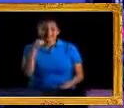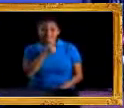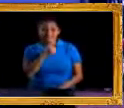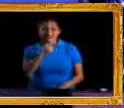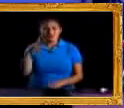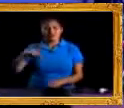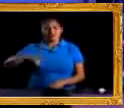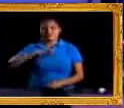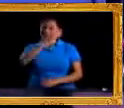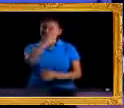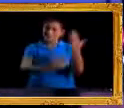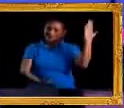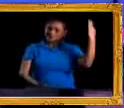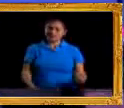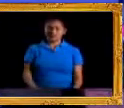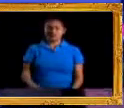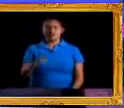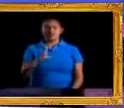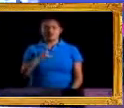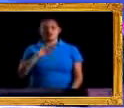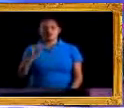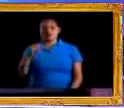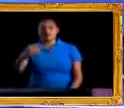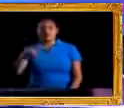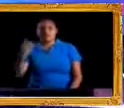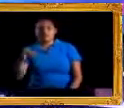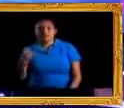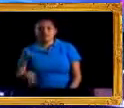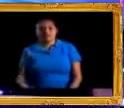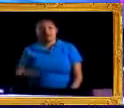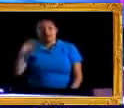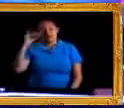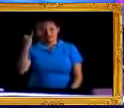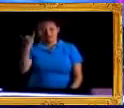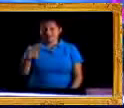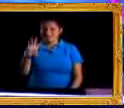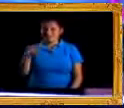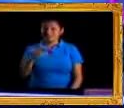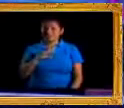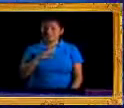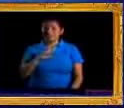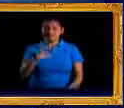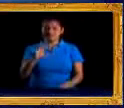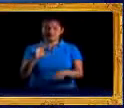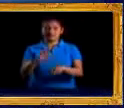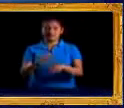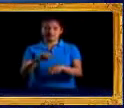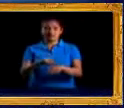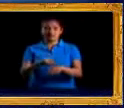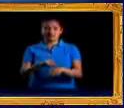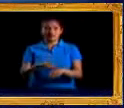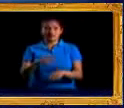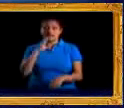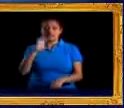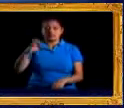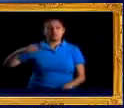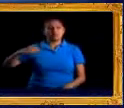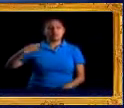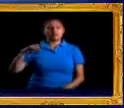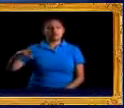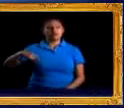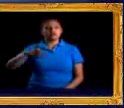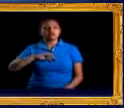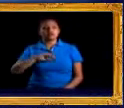Tengo que apurarme, hermano, porque, Dios mío, aquí pasa rápido el tiempo. Entonces es para nosotros un hecho ya que cada